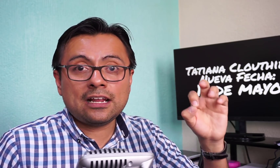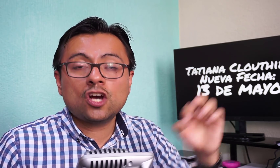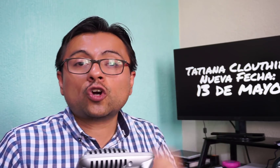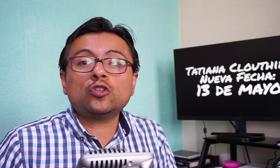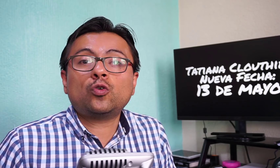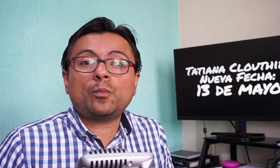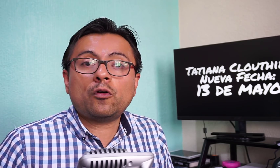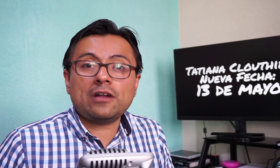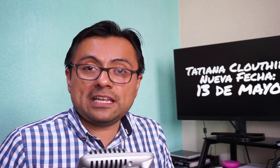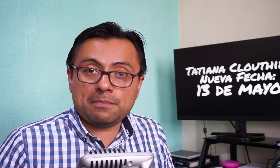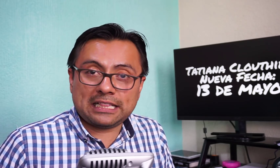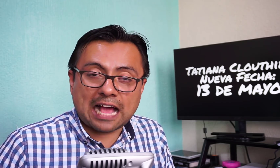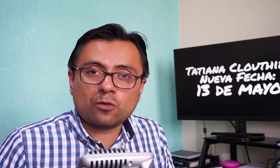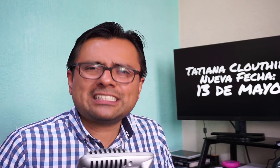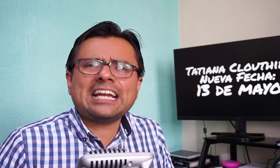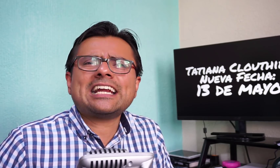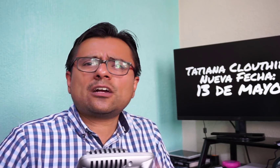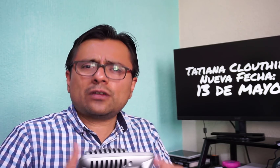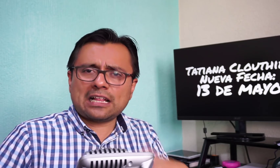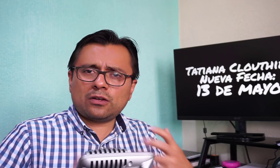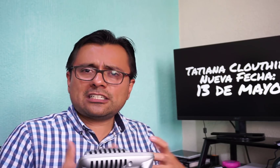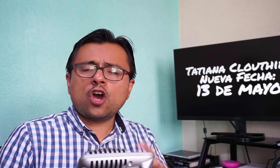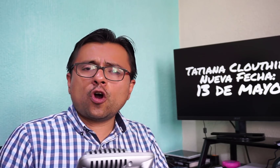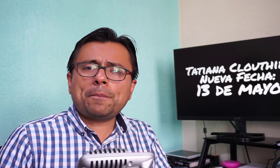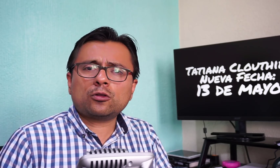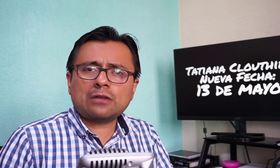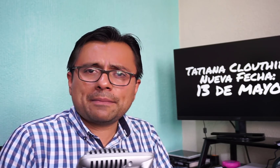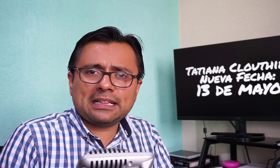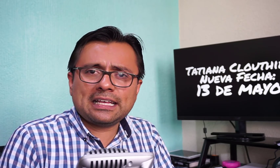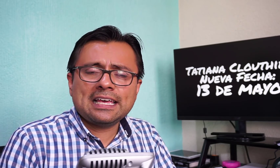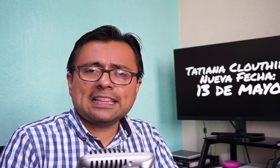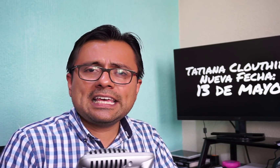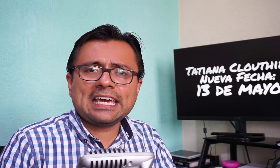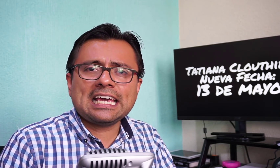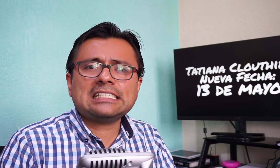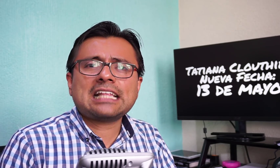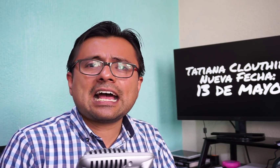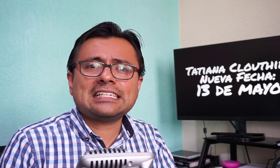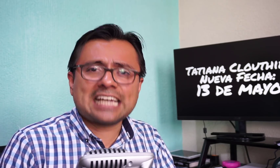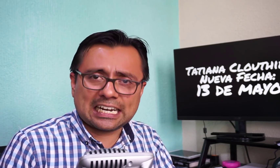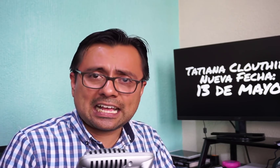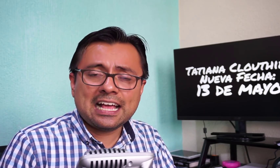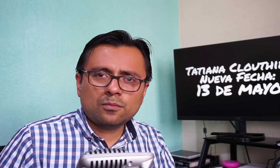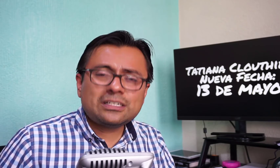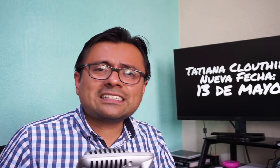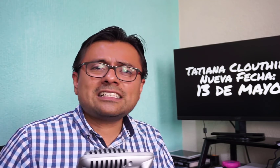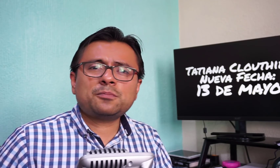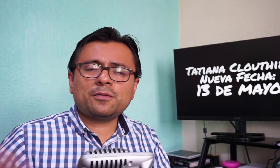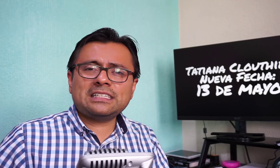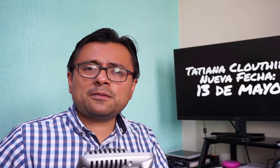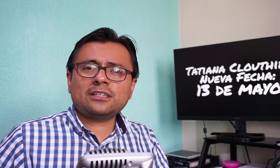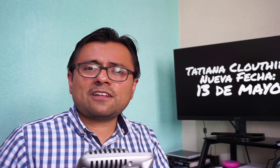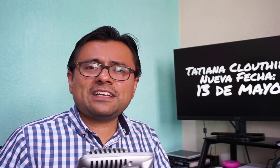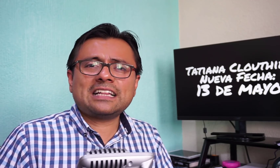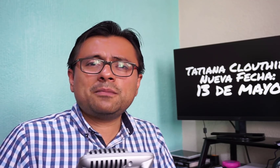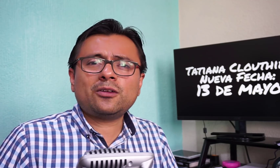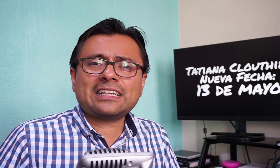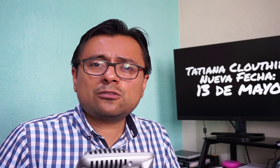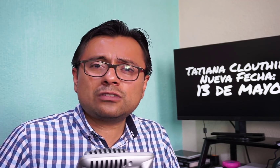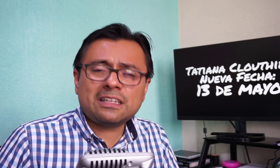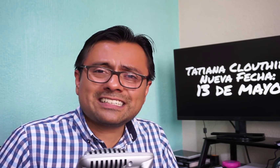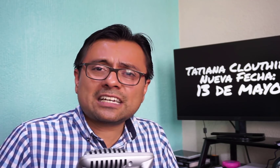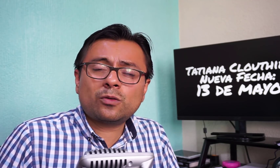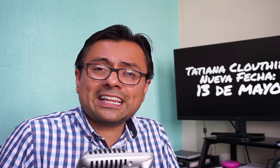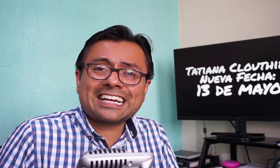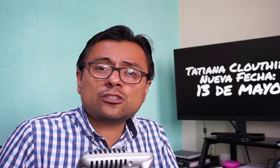recuerden con cupo limitado estaré recordándoles oportunamente de esta charla muchas gracias por ver este vídeo hasta el final te